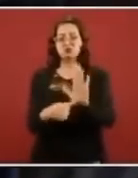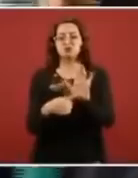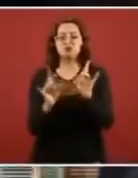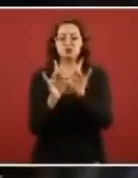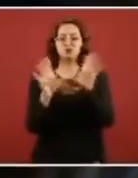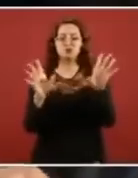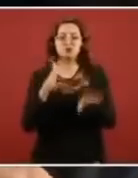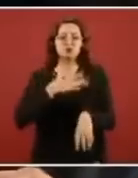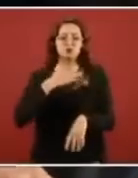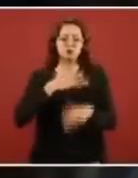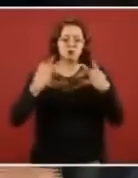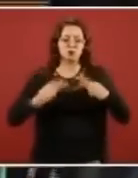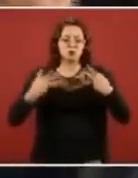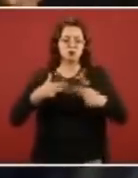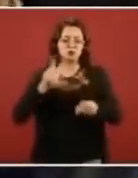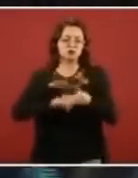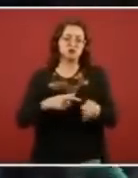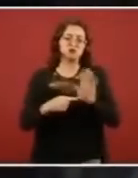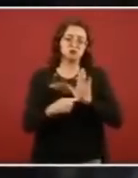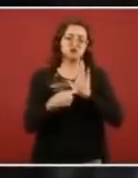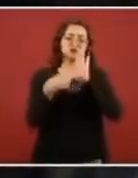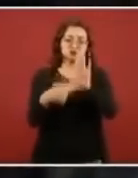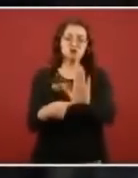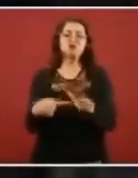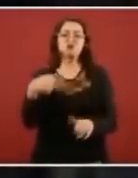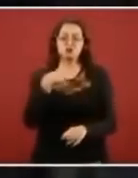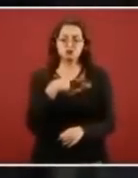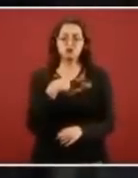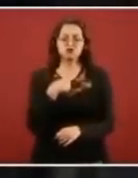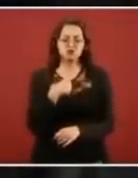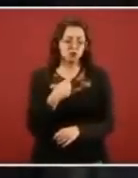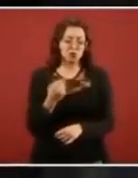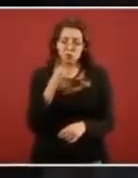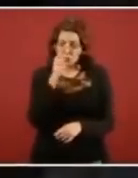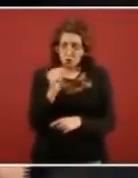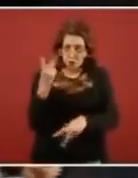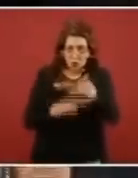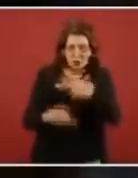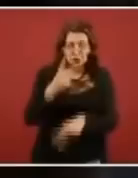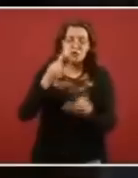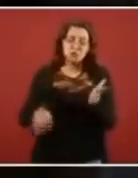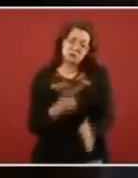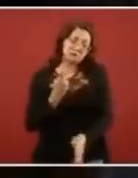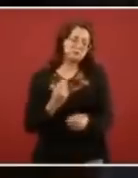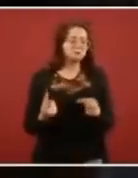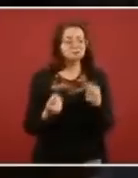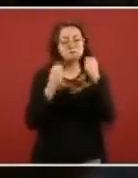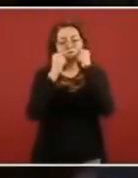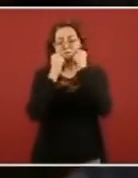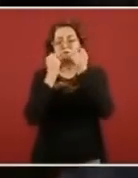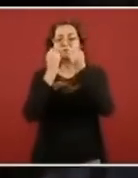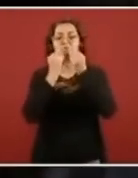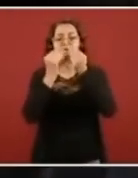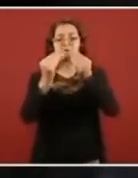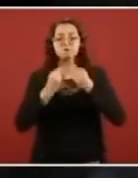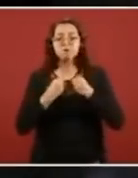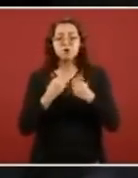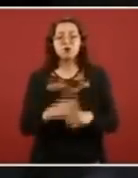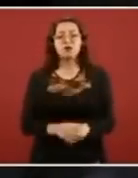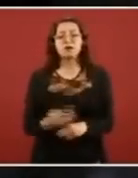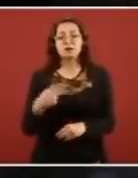situación personal y por ello estoy dispuesto a pagar las consecuencias. Aquí lamentablemente se nos